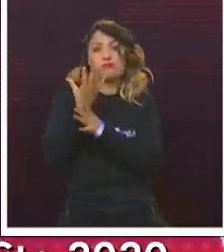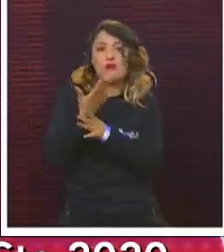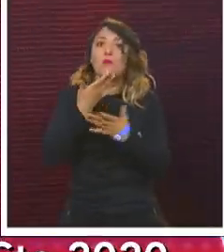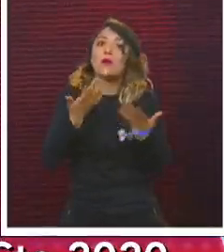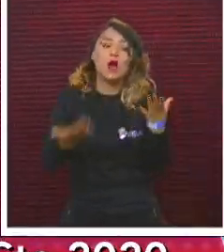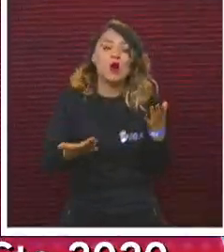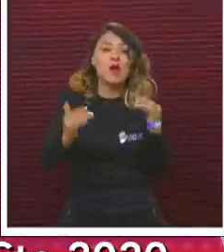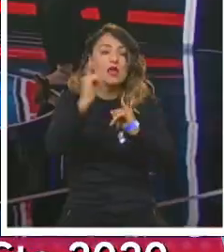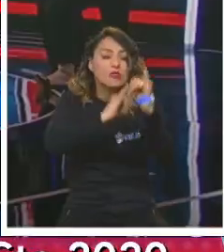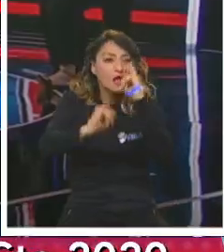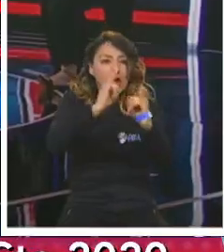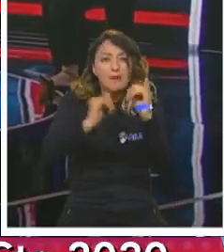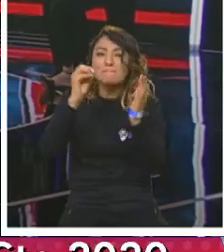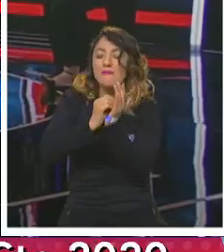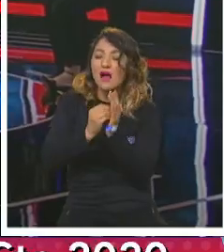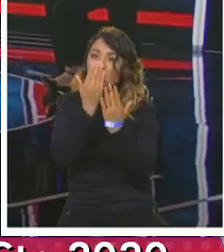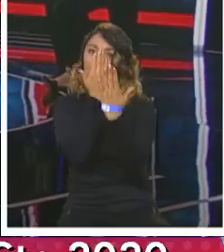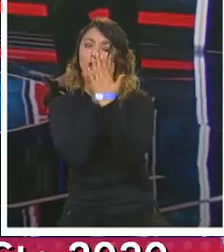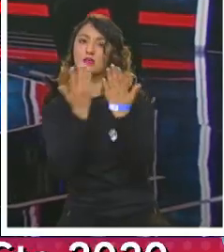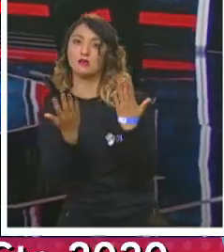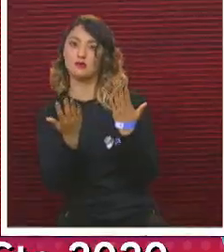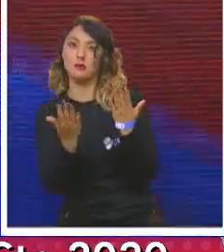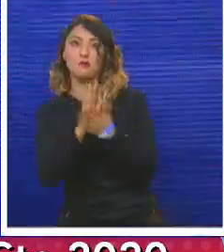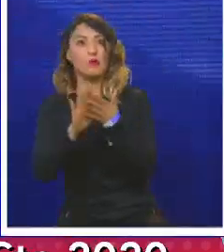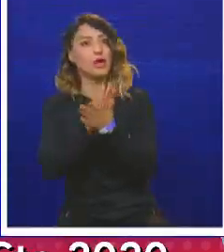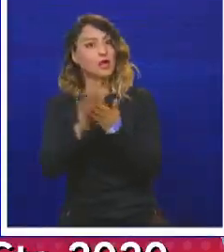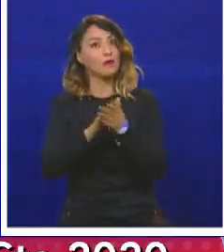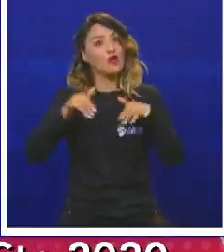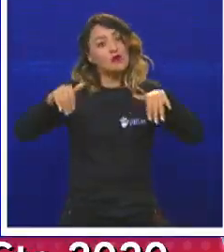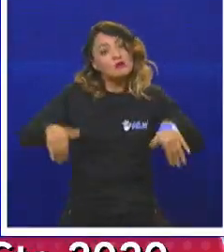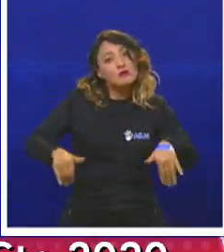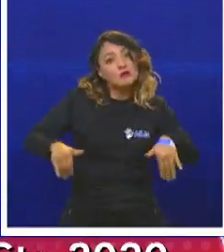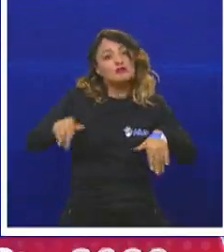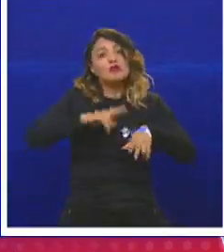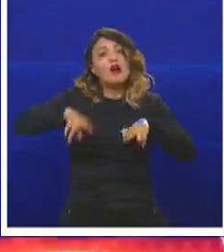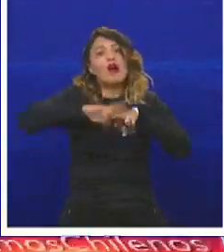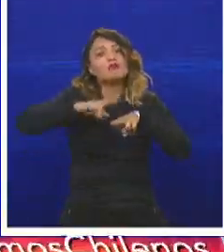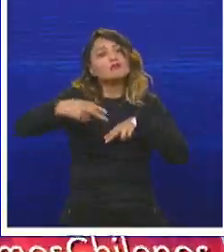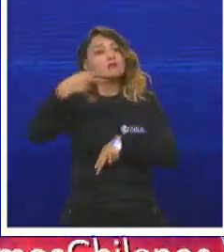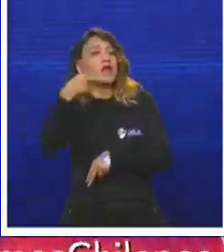lo presencial. ¿Cómo así es? Yo hago la previa en el link, con sexo virtual, con mi